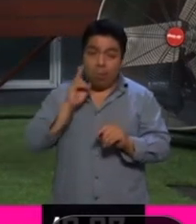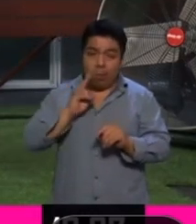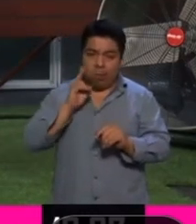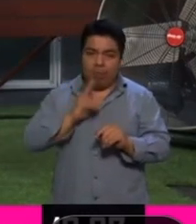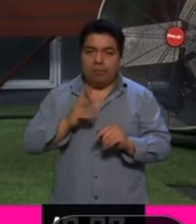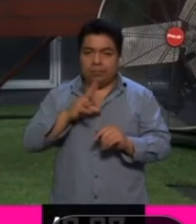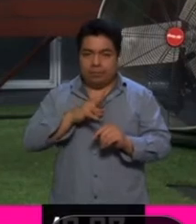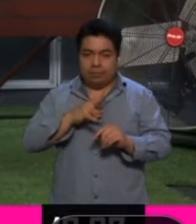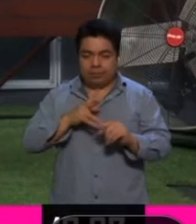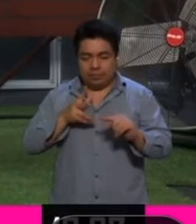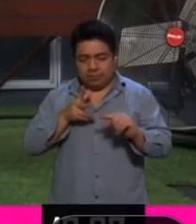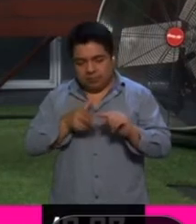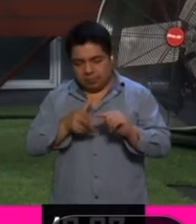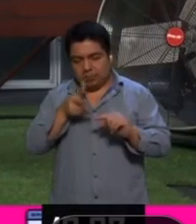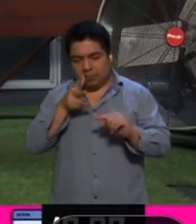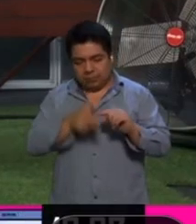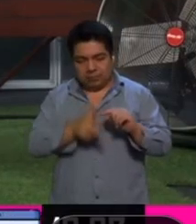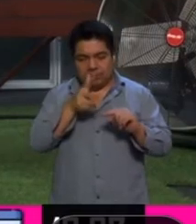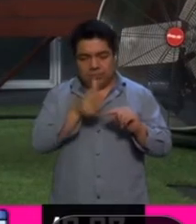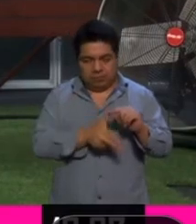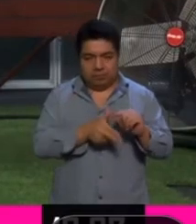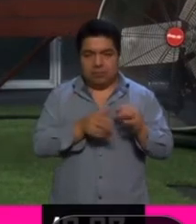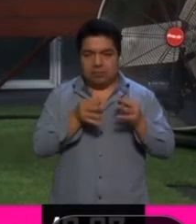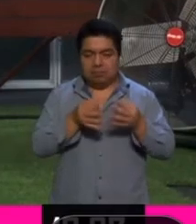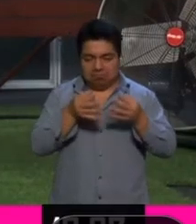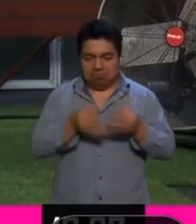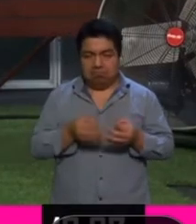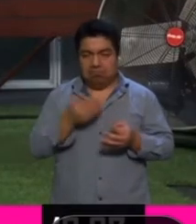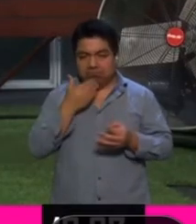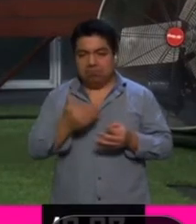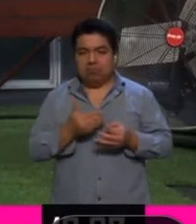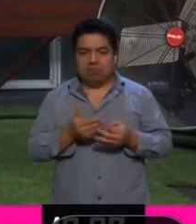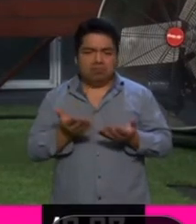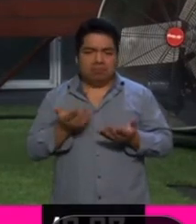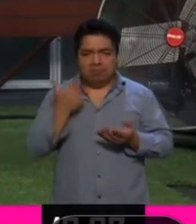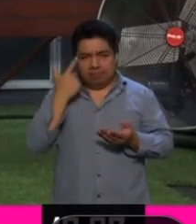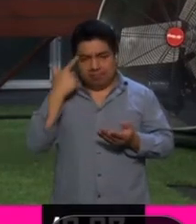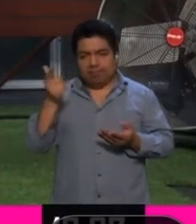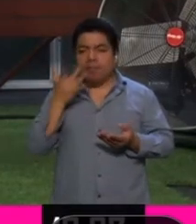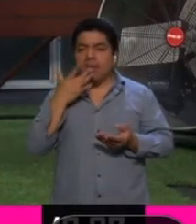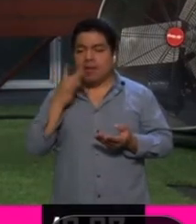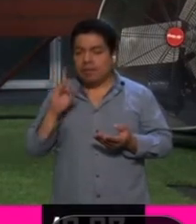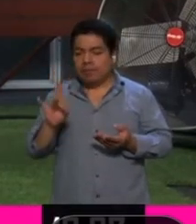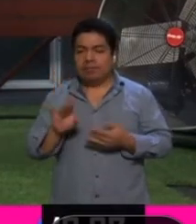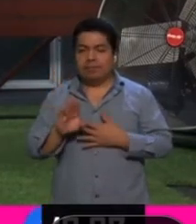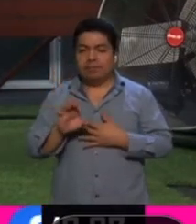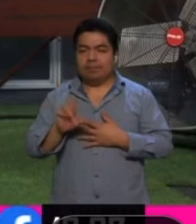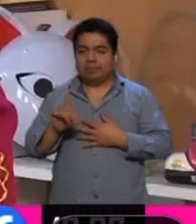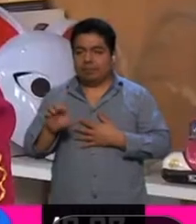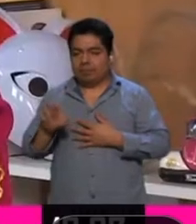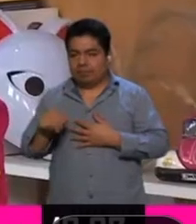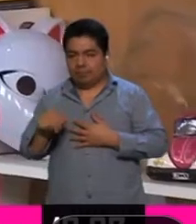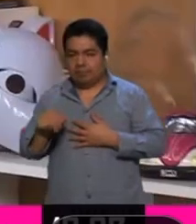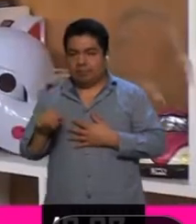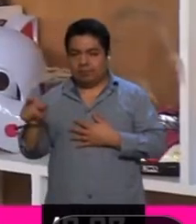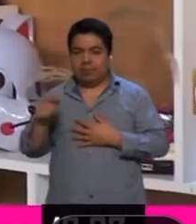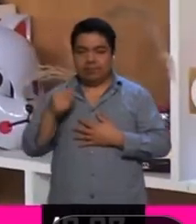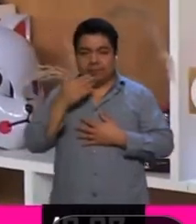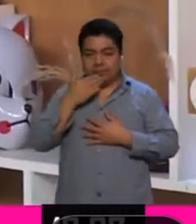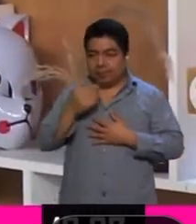unas pinzas buenísimas de hojalatero. Ah, y con esas ya es más mire, fácil, para los fans del Blue Demon. Ajá, es el Blue